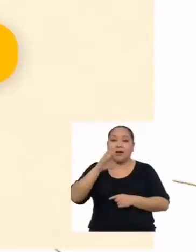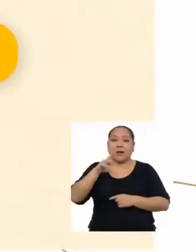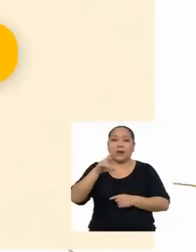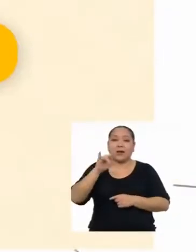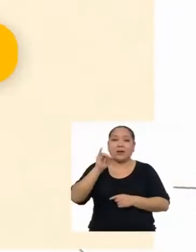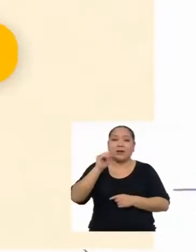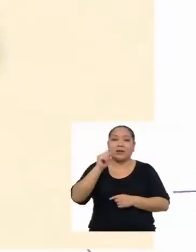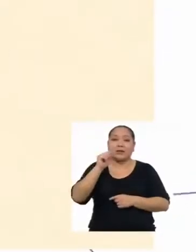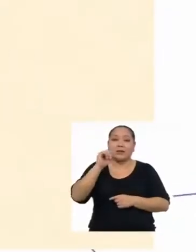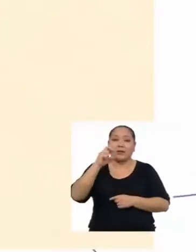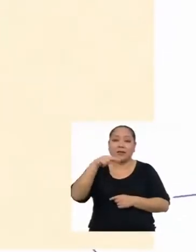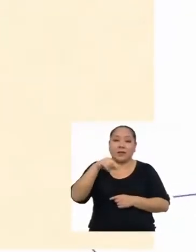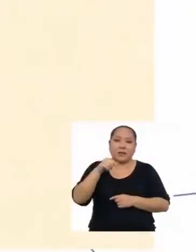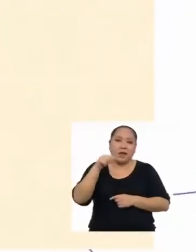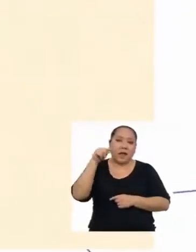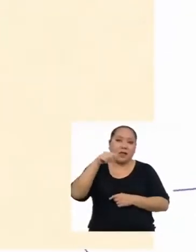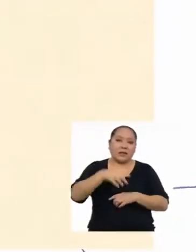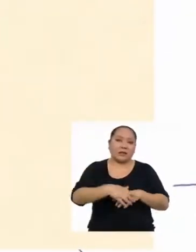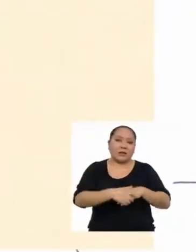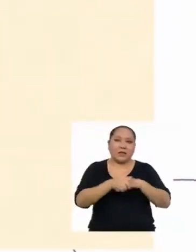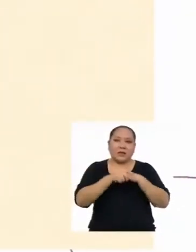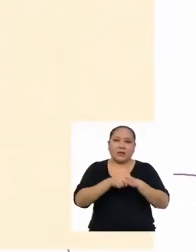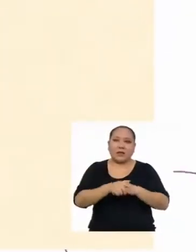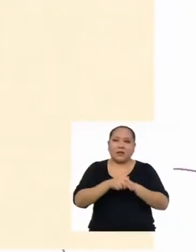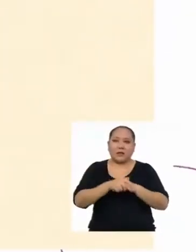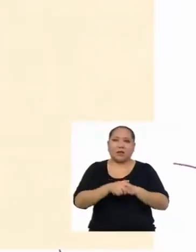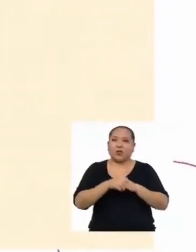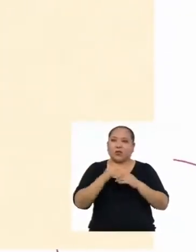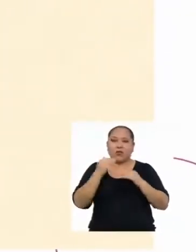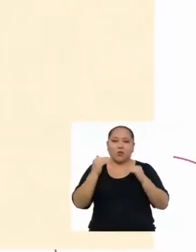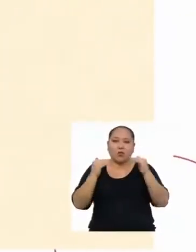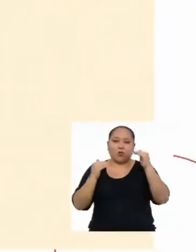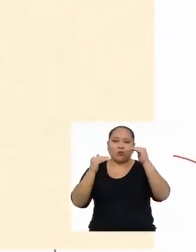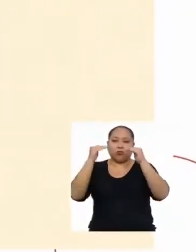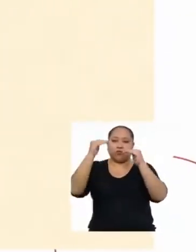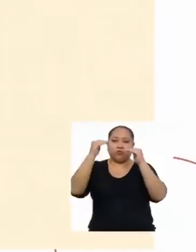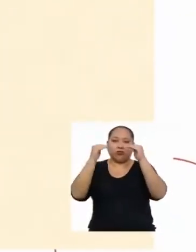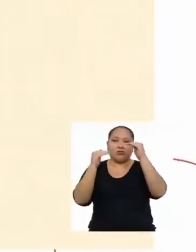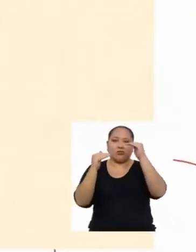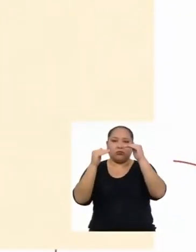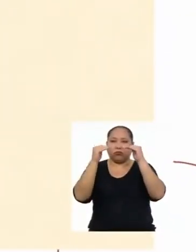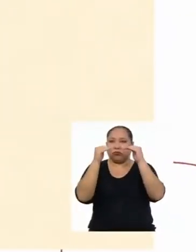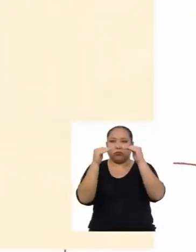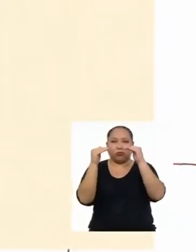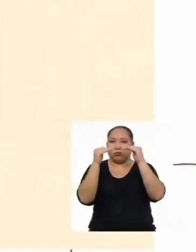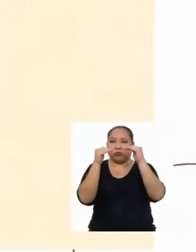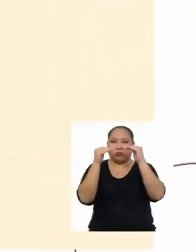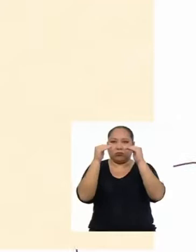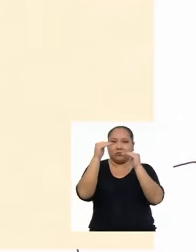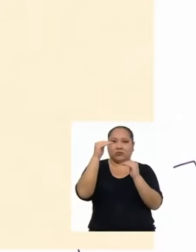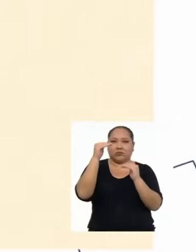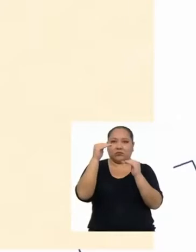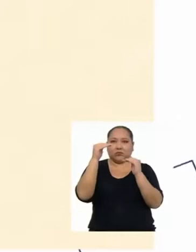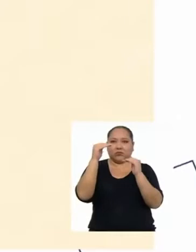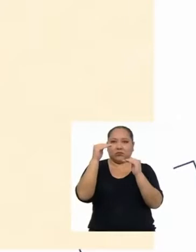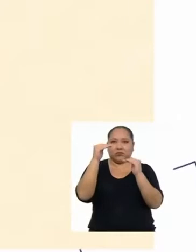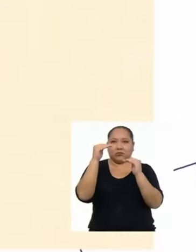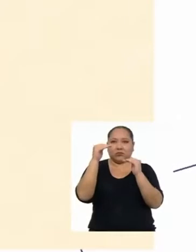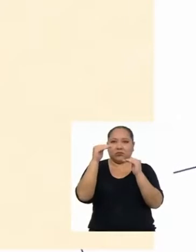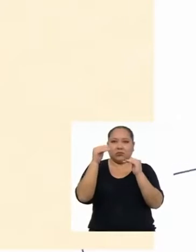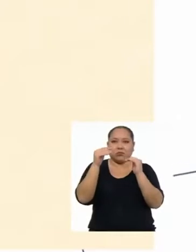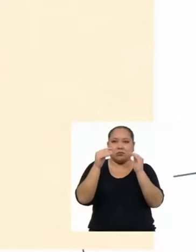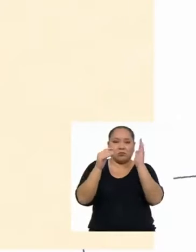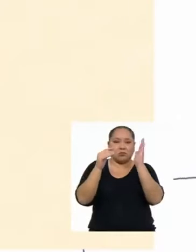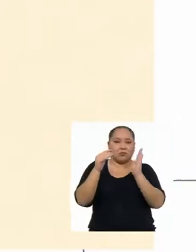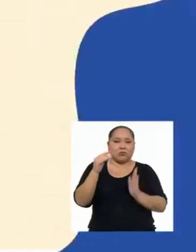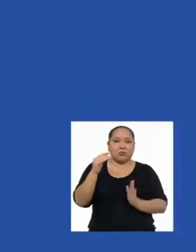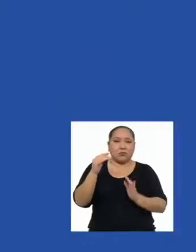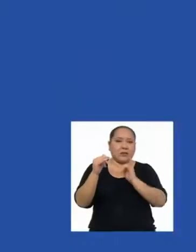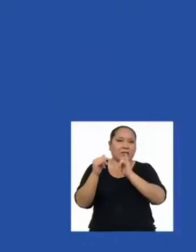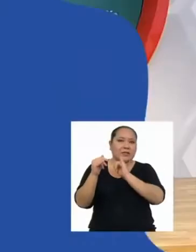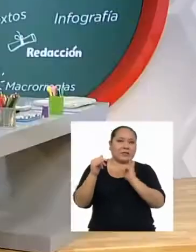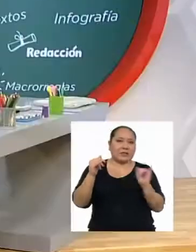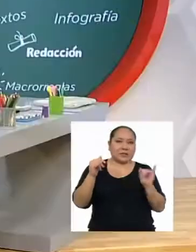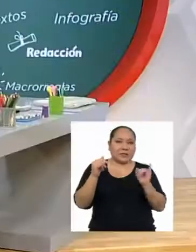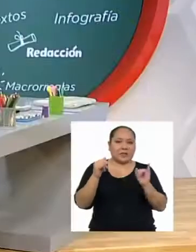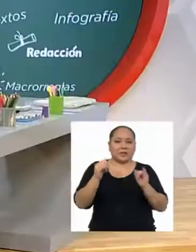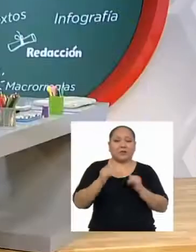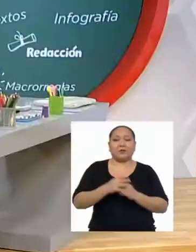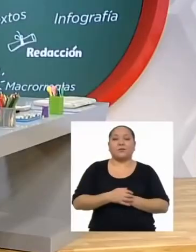este saludo no debe estar al mismo nivel de lugar y fecha y debe estar alineado al lado